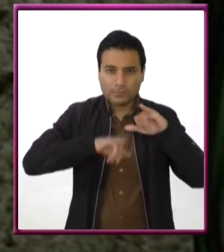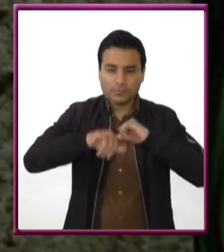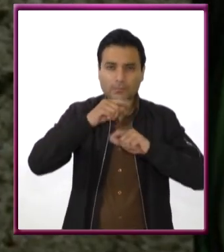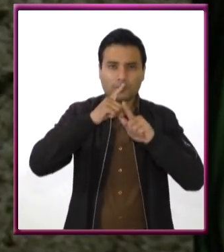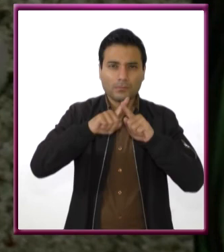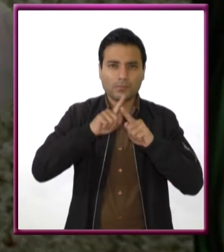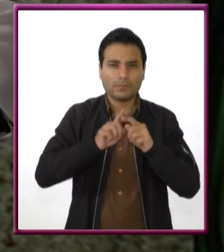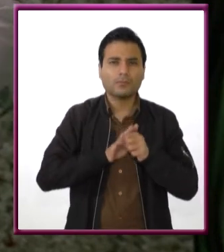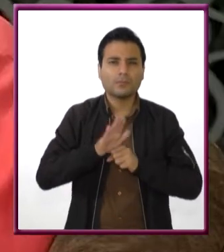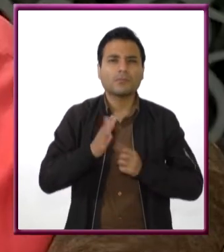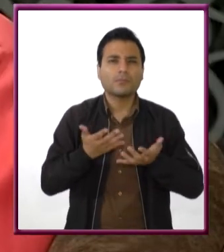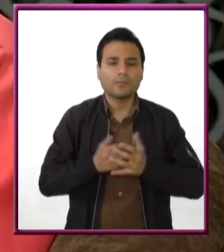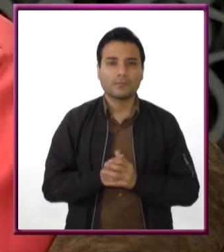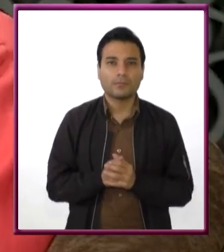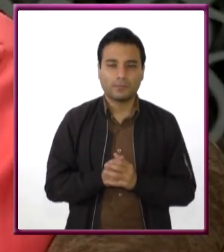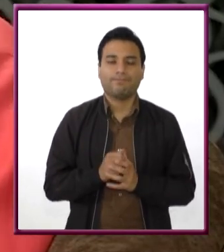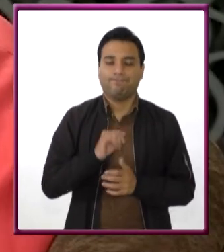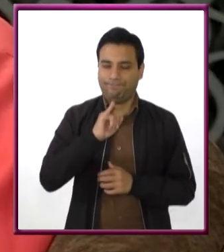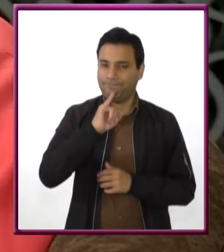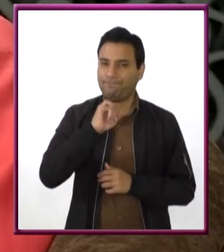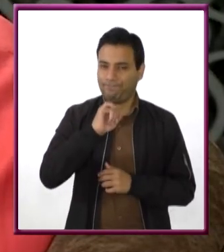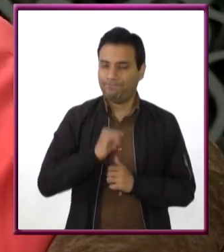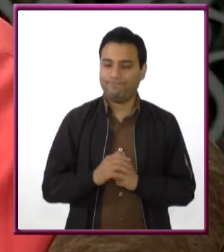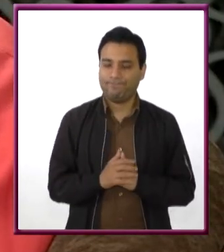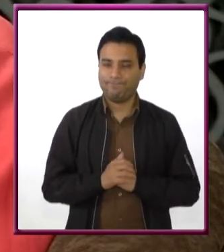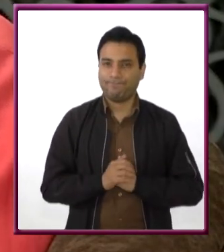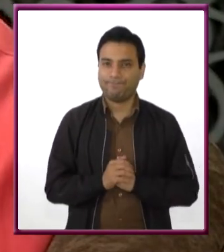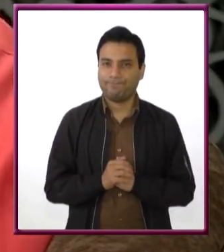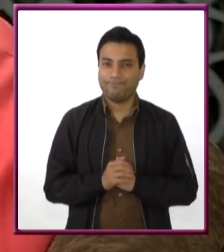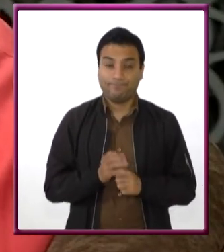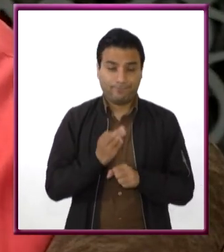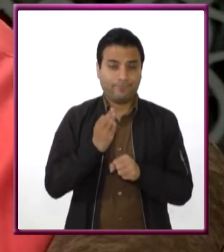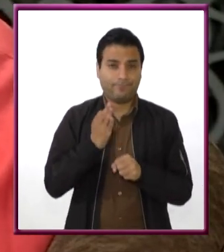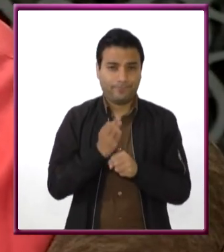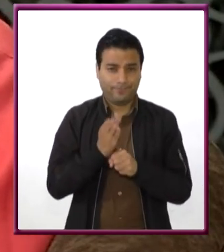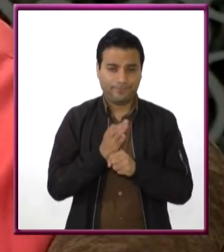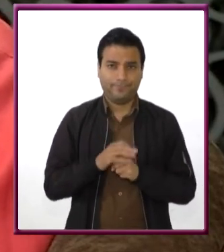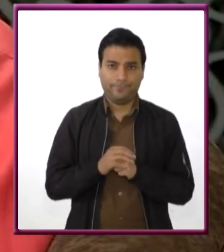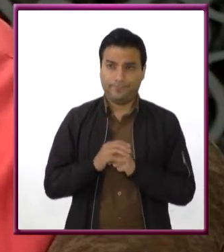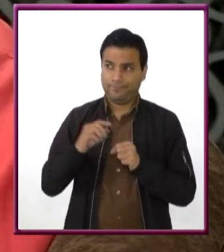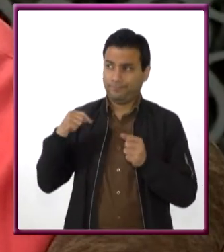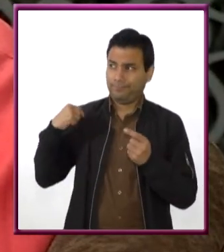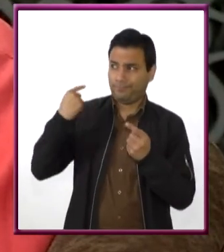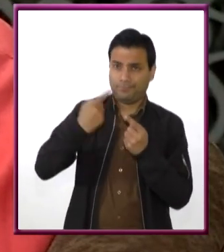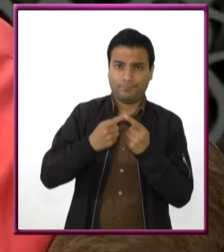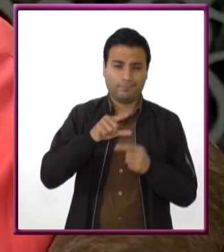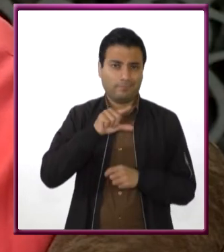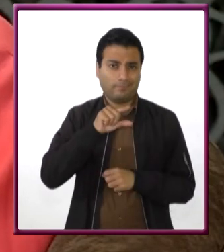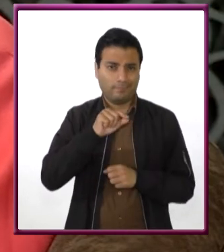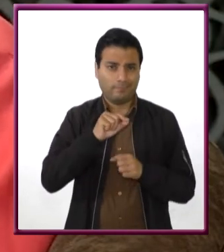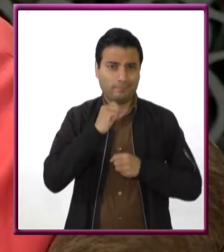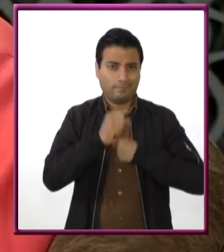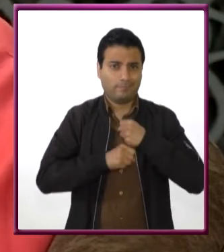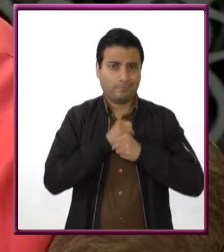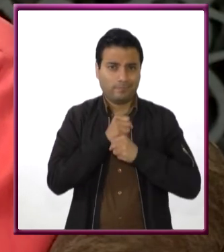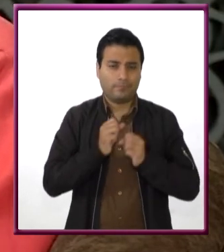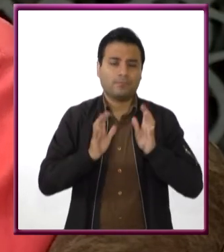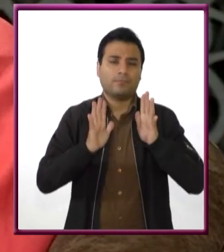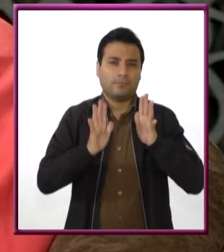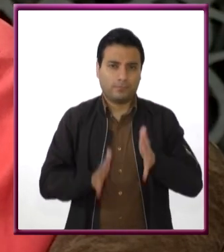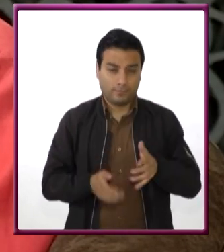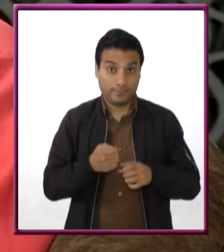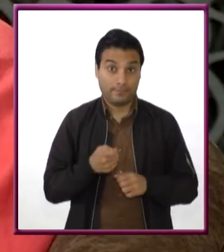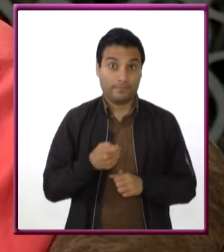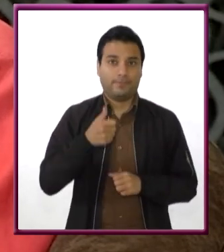cuenta? Claro, hay que considerar que tenemos más de 70 años a partir de que sale la